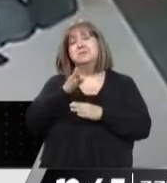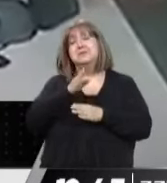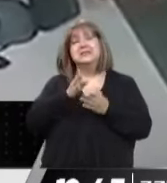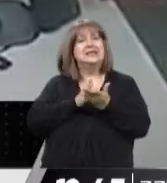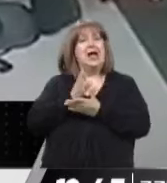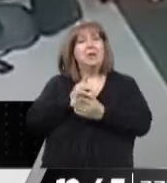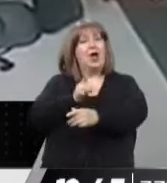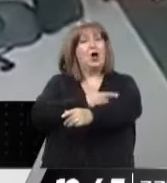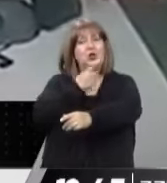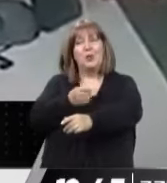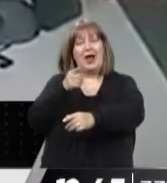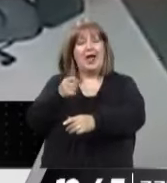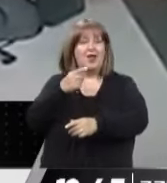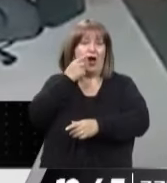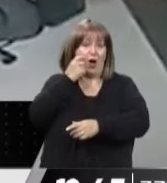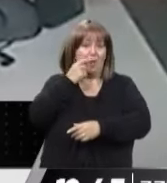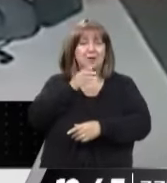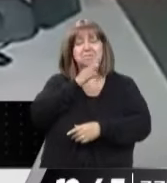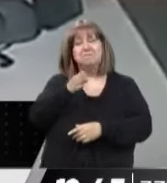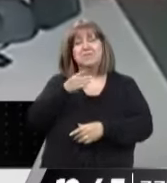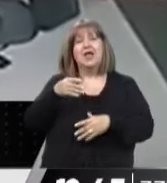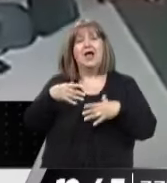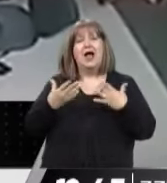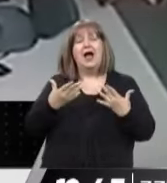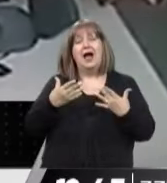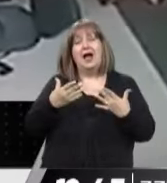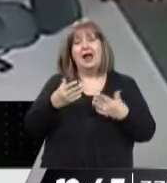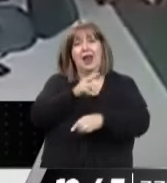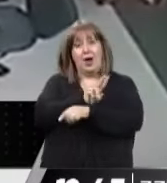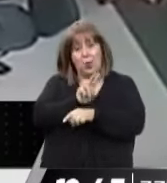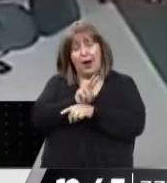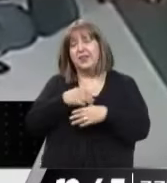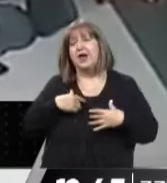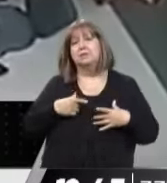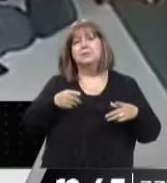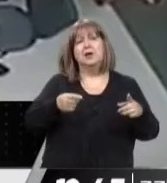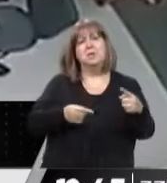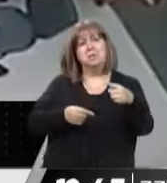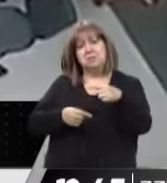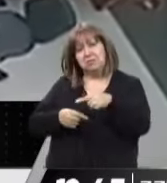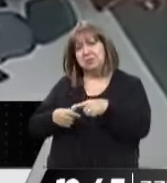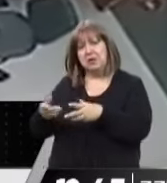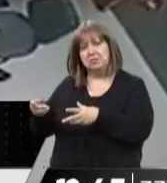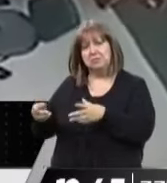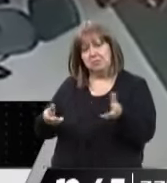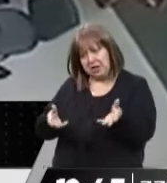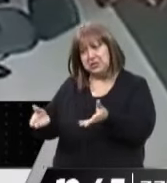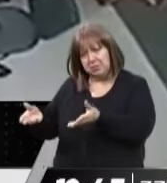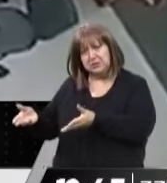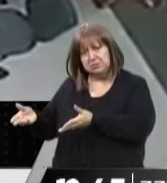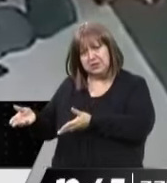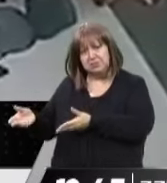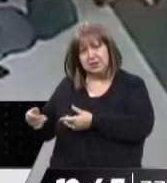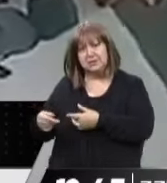este paciente, ¿no, Sofi? Sí. Iba a la guardia. Entonces él lo hace pasar. De hecho, le ofrece, como decía, una silla de ruedas y dice, no, voy caminando, según este guardia, lo que el